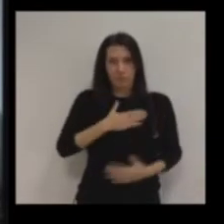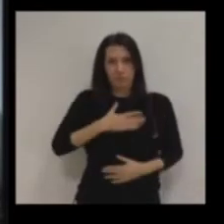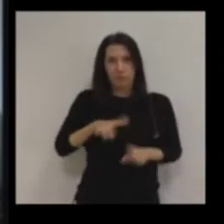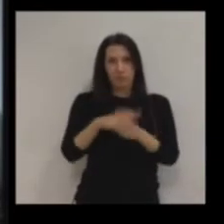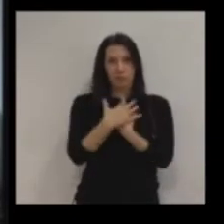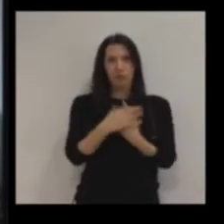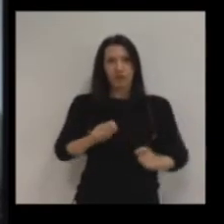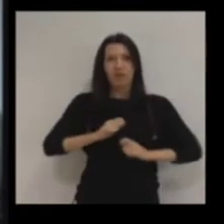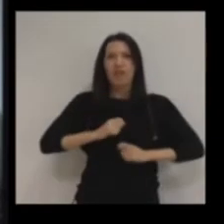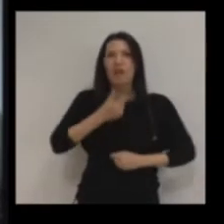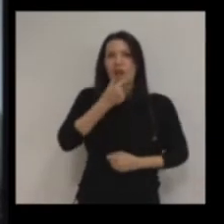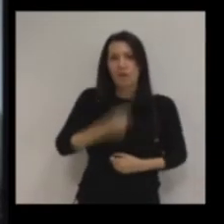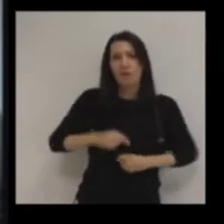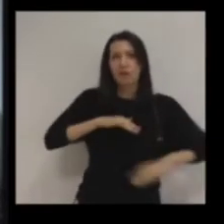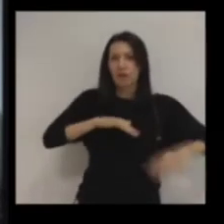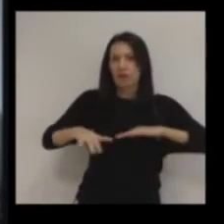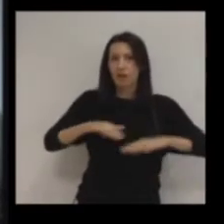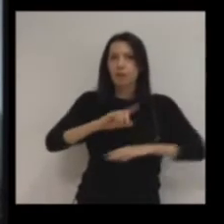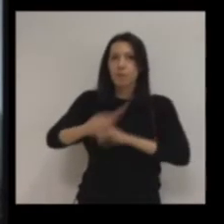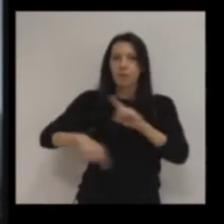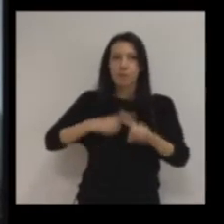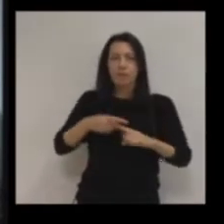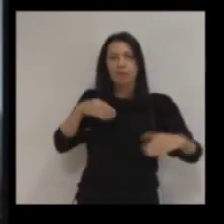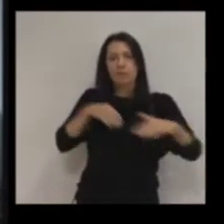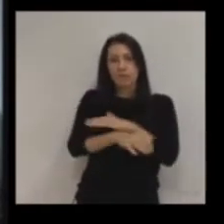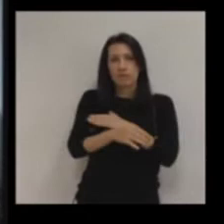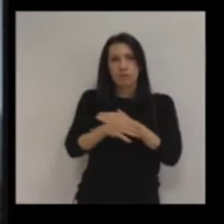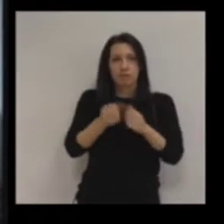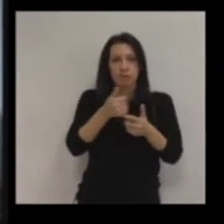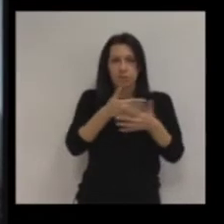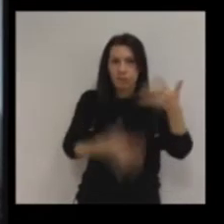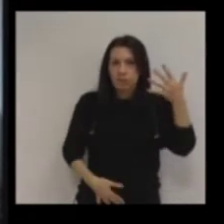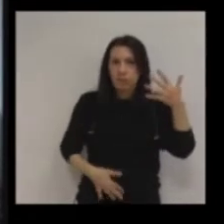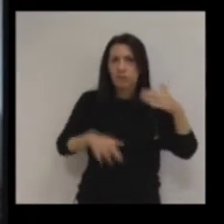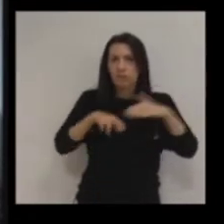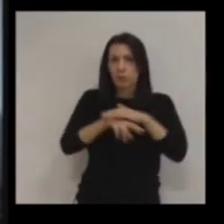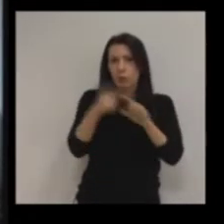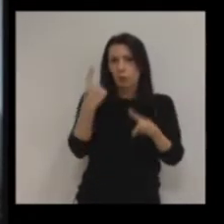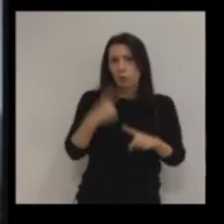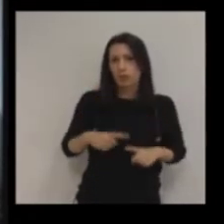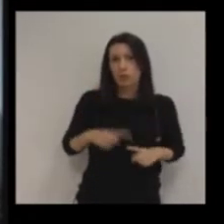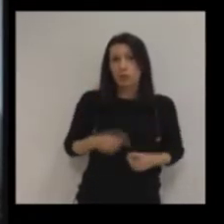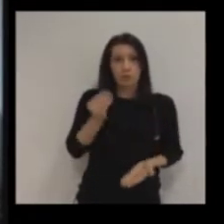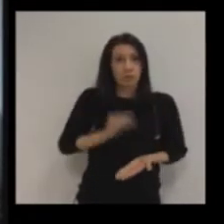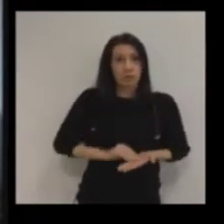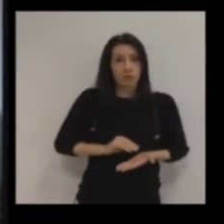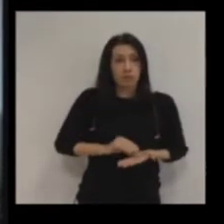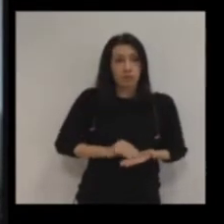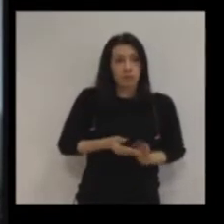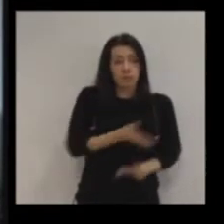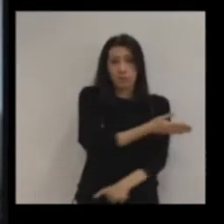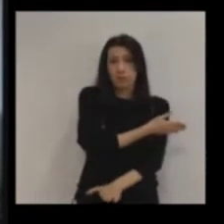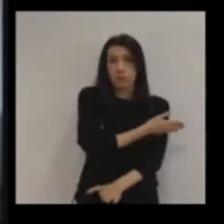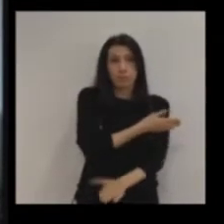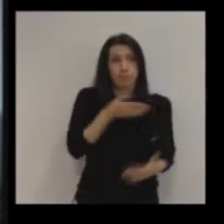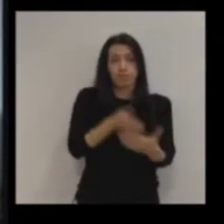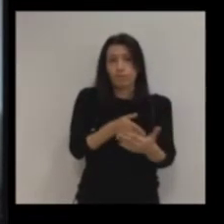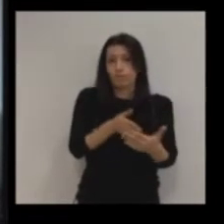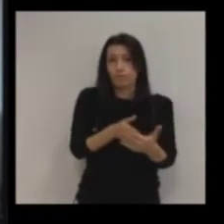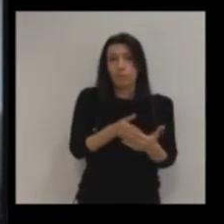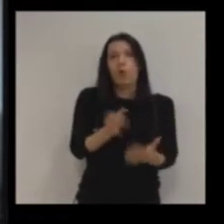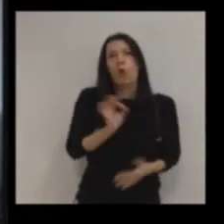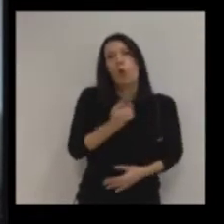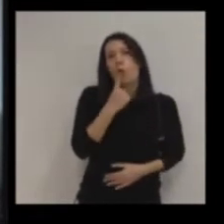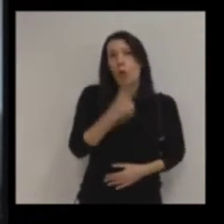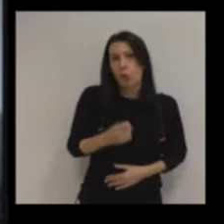nos facilita la movilidad y el acceso a una serie de recursos que en muchos casos no teníamos o teníamos